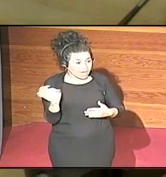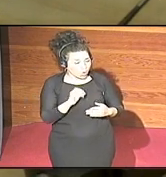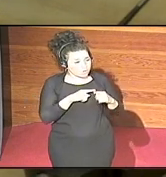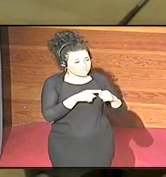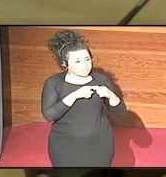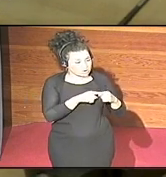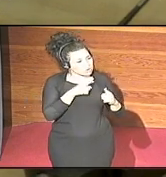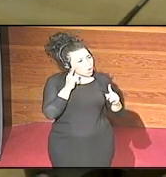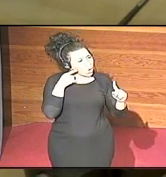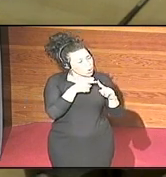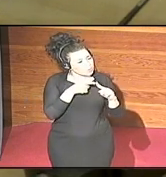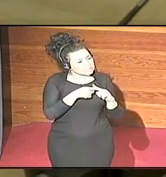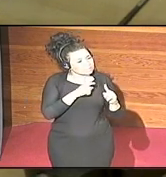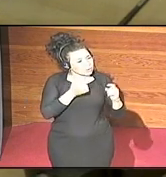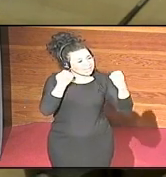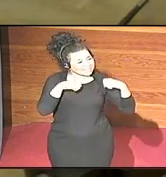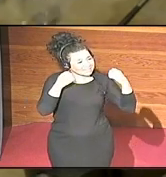militar.